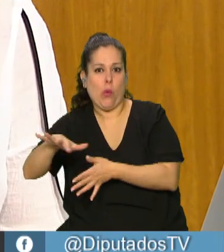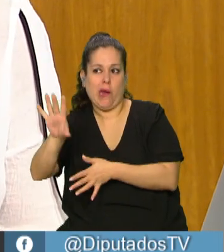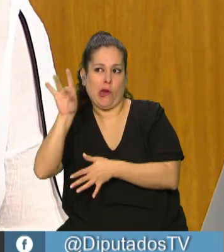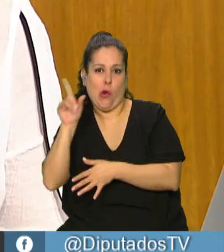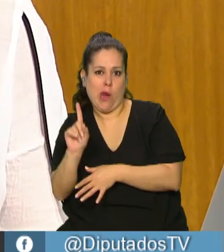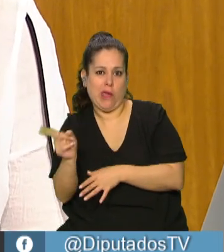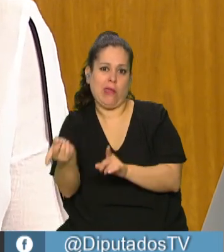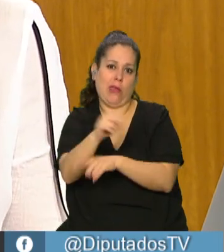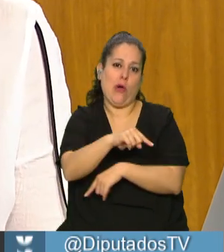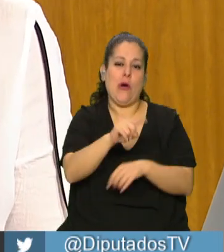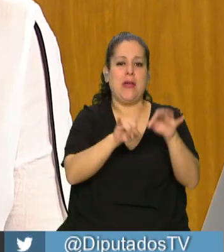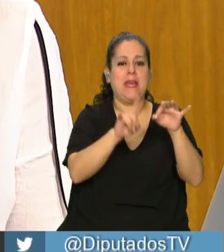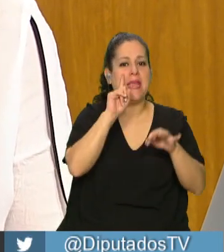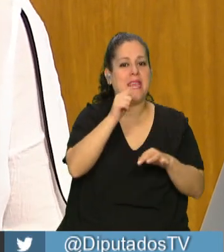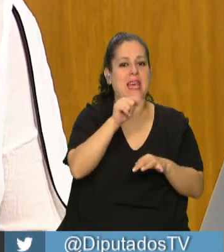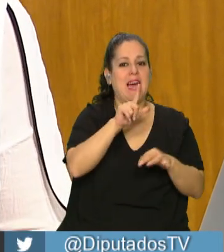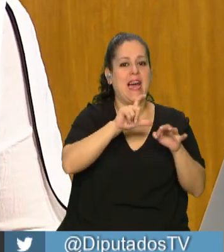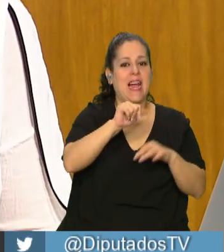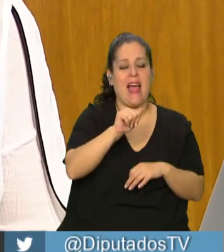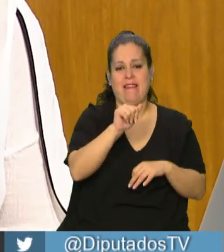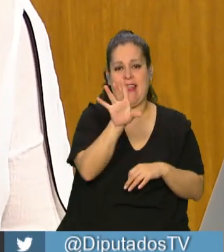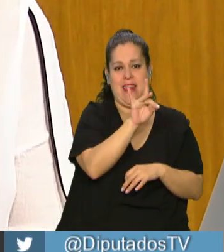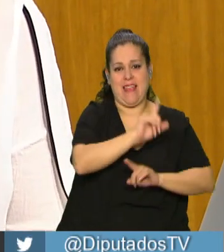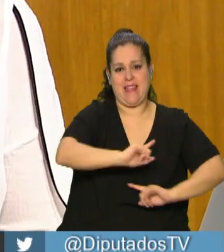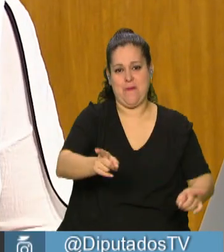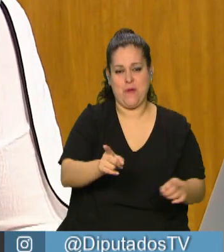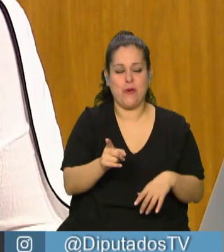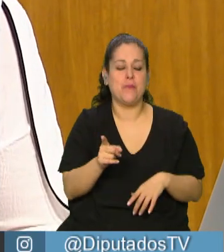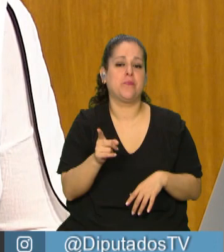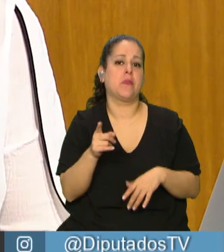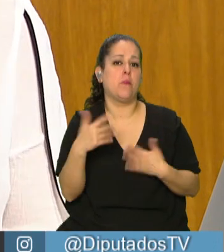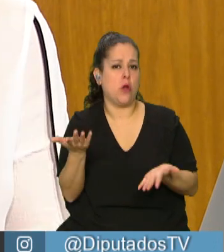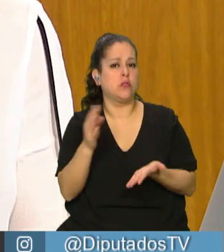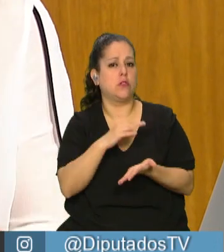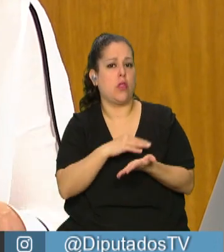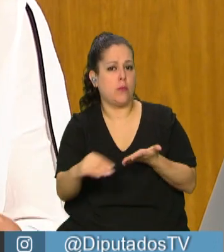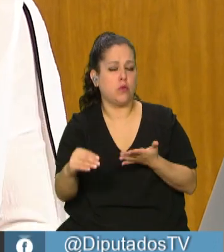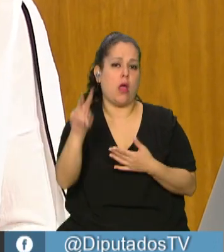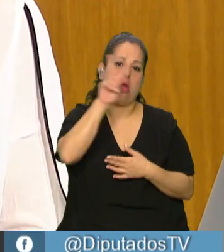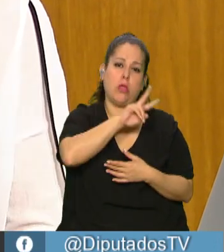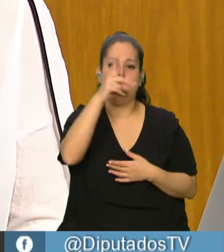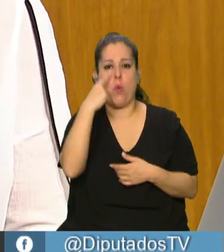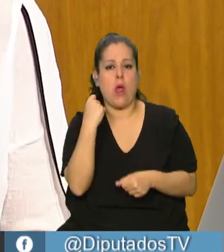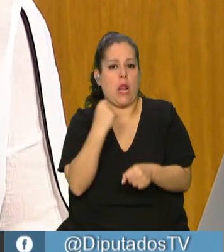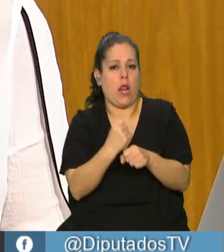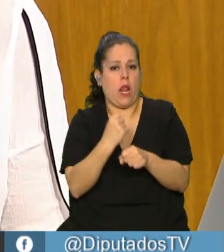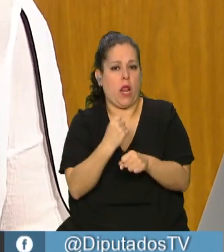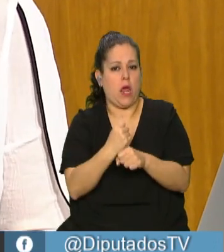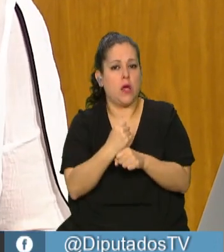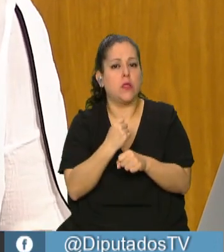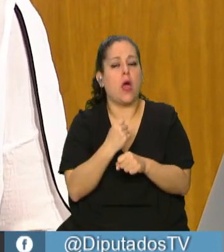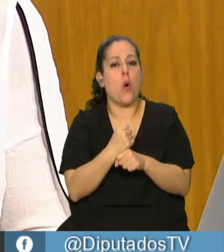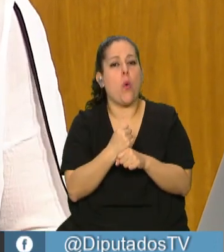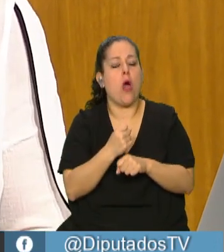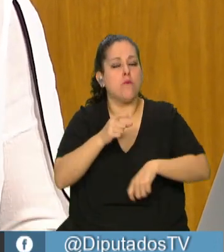trabajo, el trabajo trabajo de los diputados y de las diputadas no solo se remite al momento de la